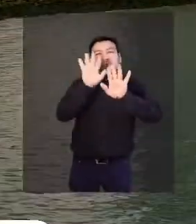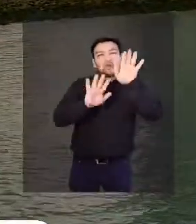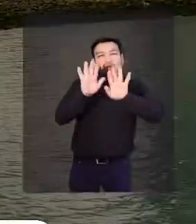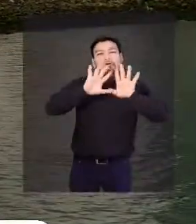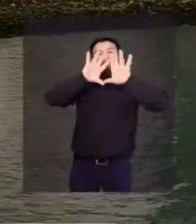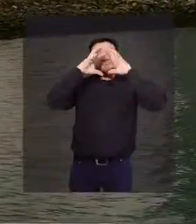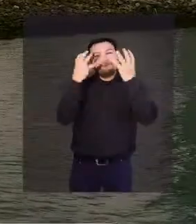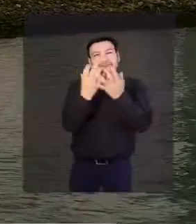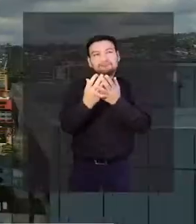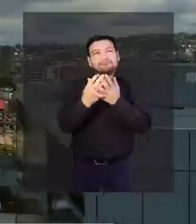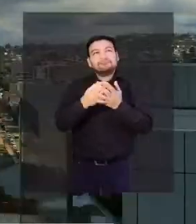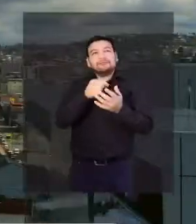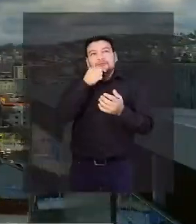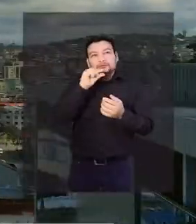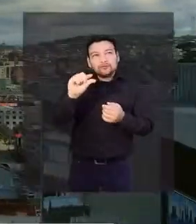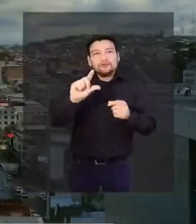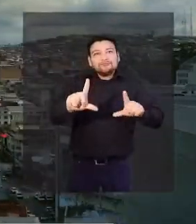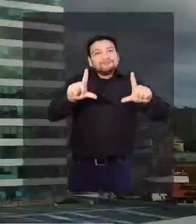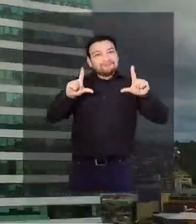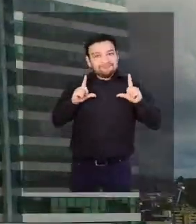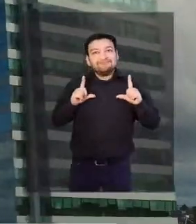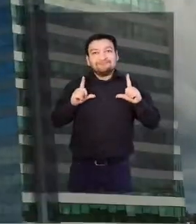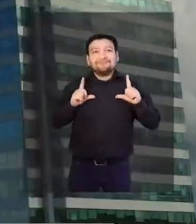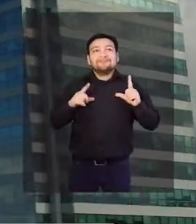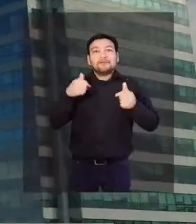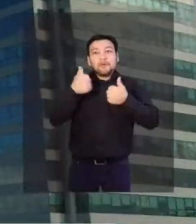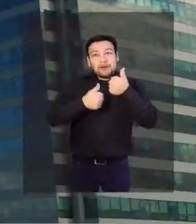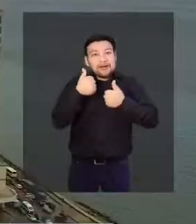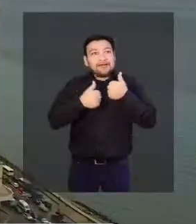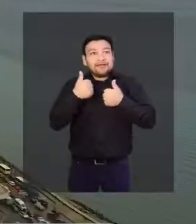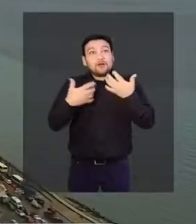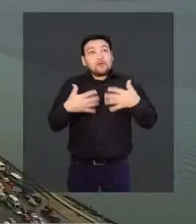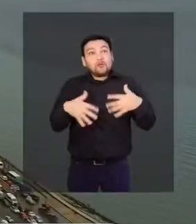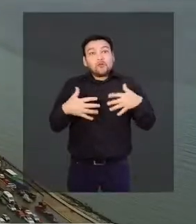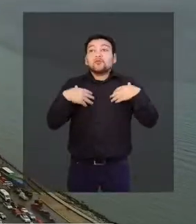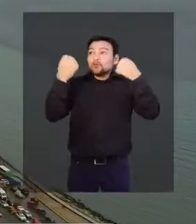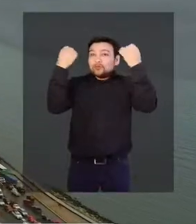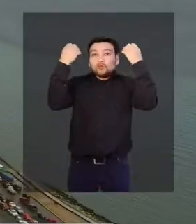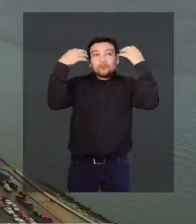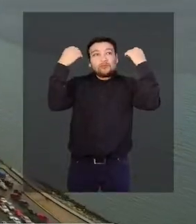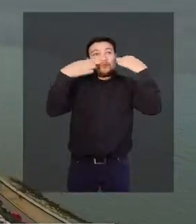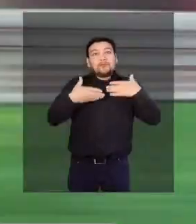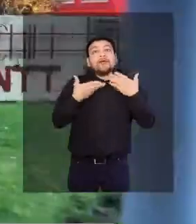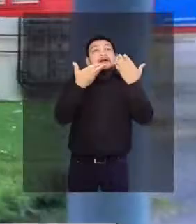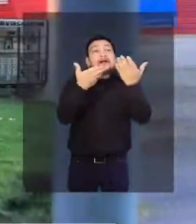región de los lagos ha generado una creciente necesidad de profesionales en la zona.